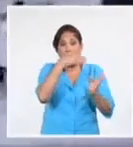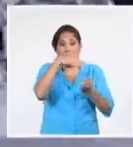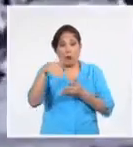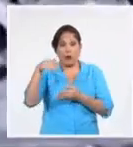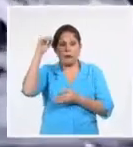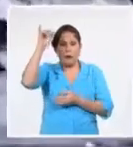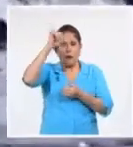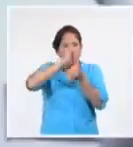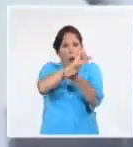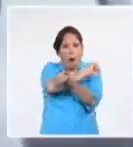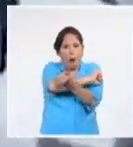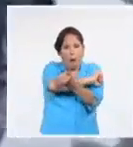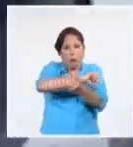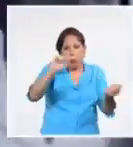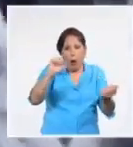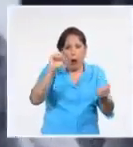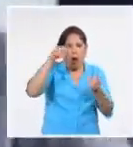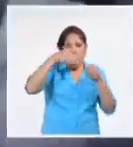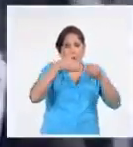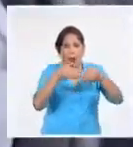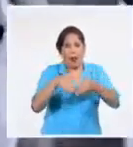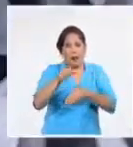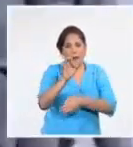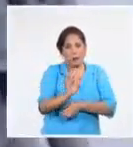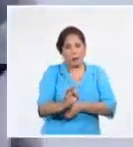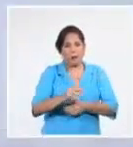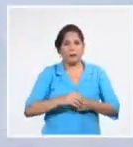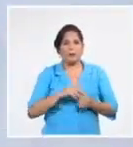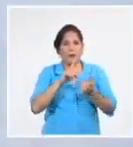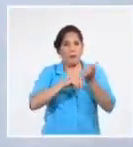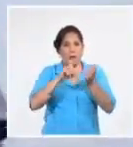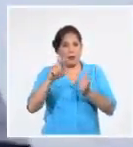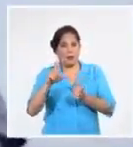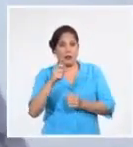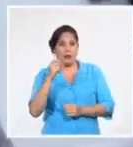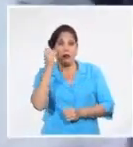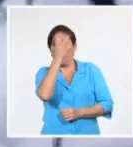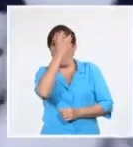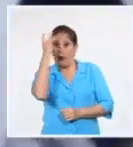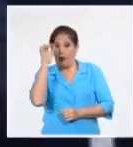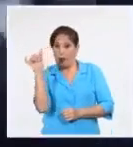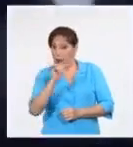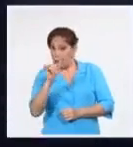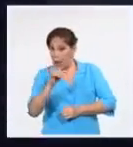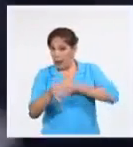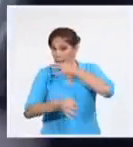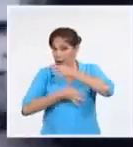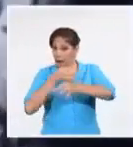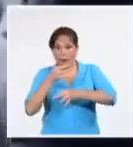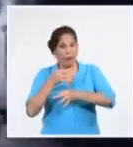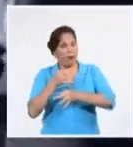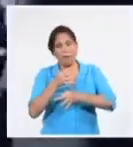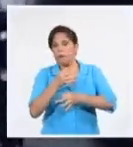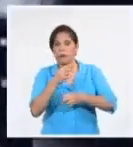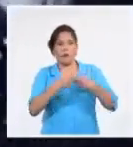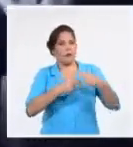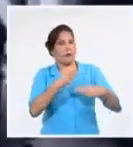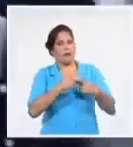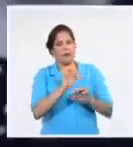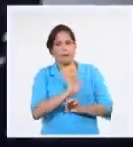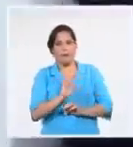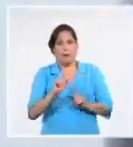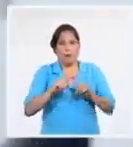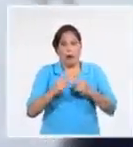y secretario de organización del Comité Central del Partido Comunista de Cuba, Roberto Morales Ojeda, condenó toda acción terrorista